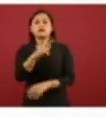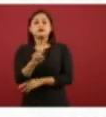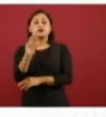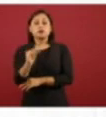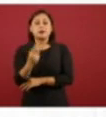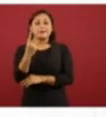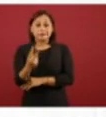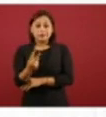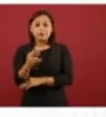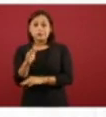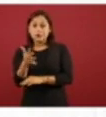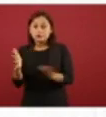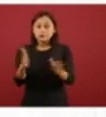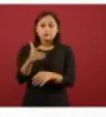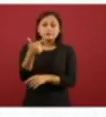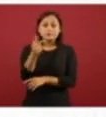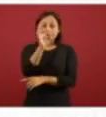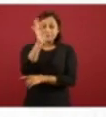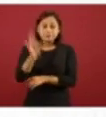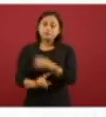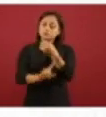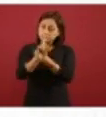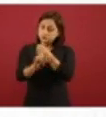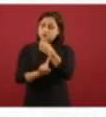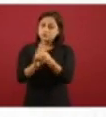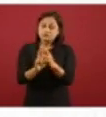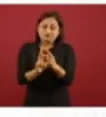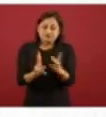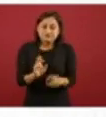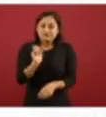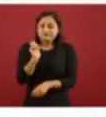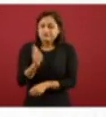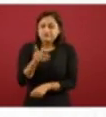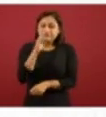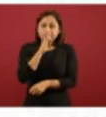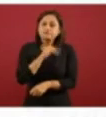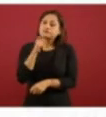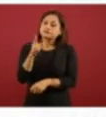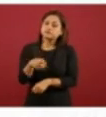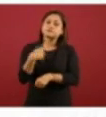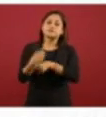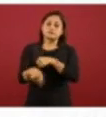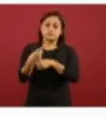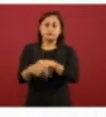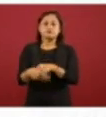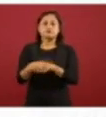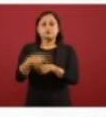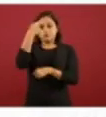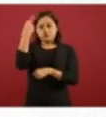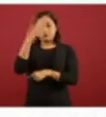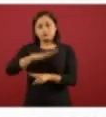el 7% salió con problemas que afectan a la seguridad de los consumidores. Esto es más alto